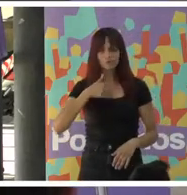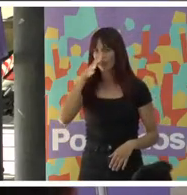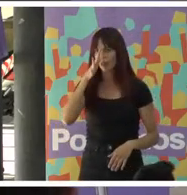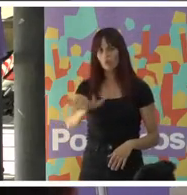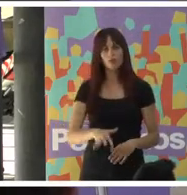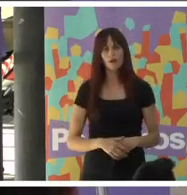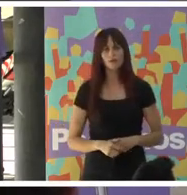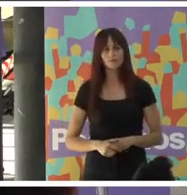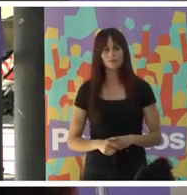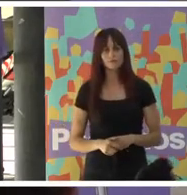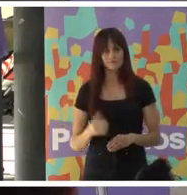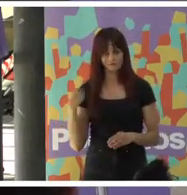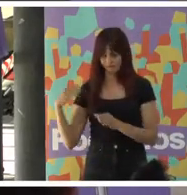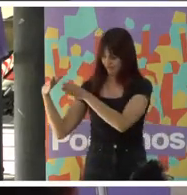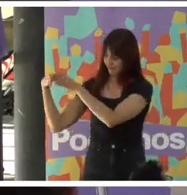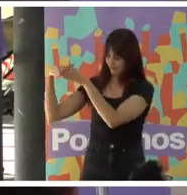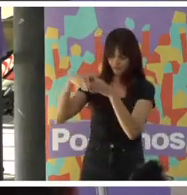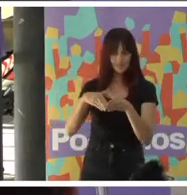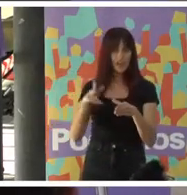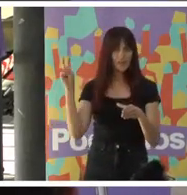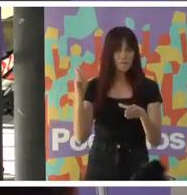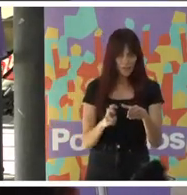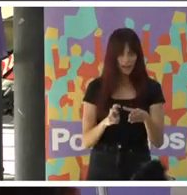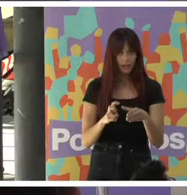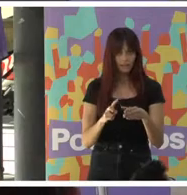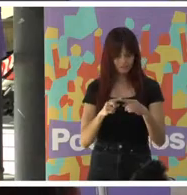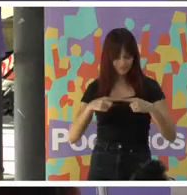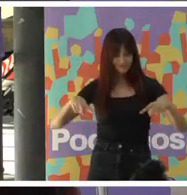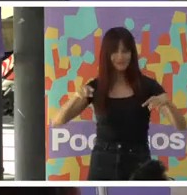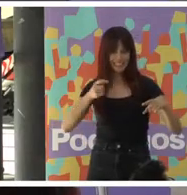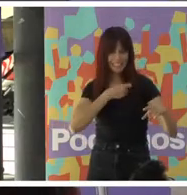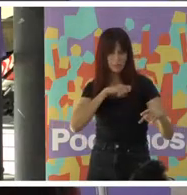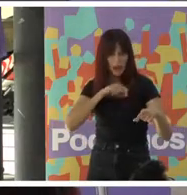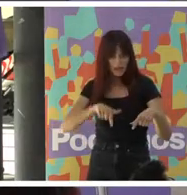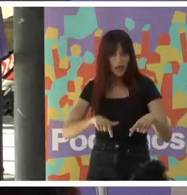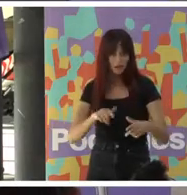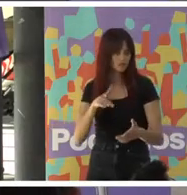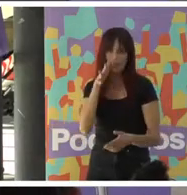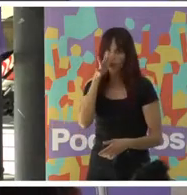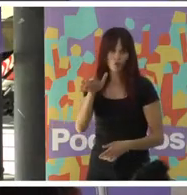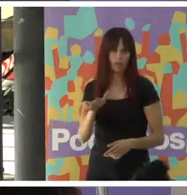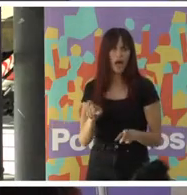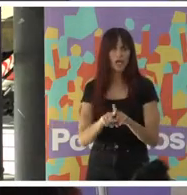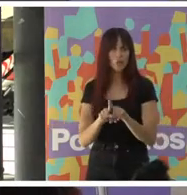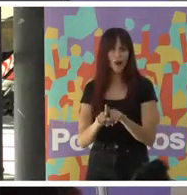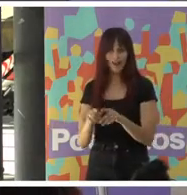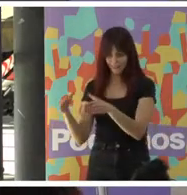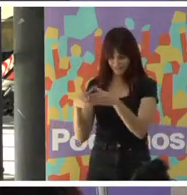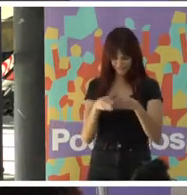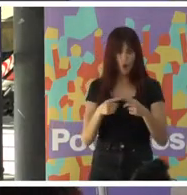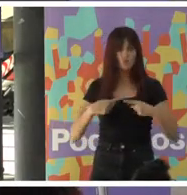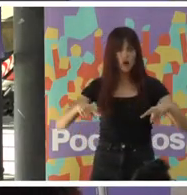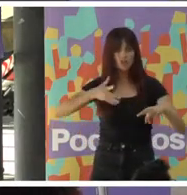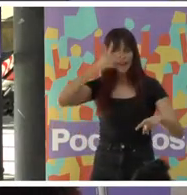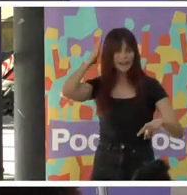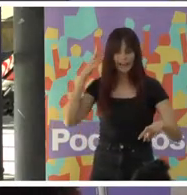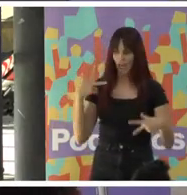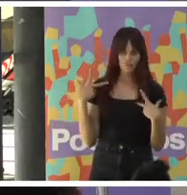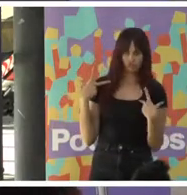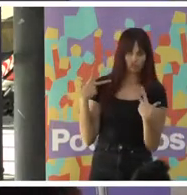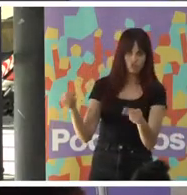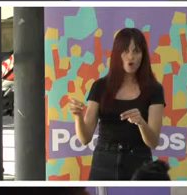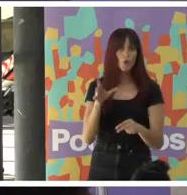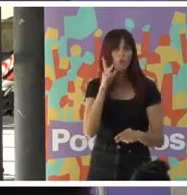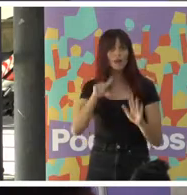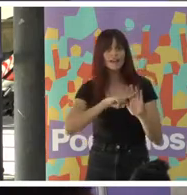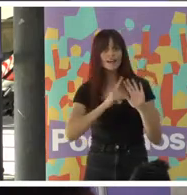denunciar cada uno de los cargueros que pasen por aguas españolas y no vamos a permitir que ninguno atraque en el puerto de Cartagena,